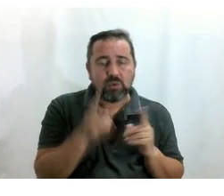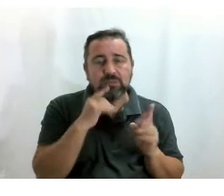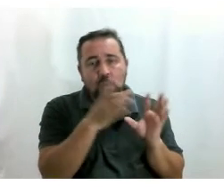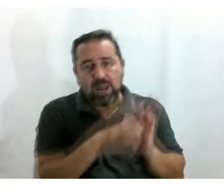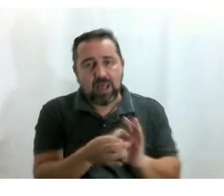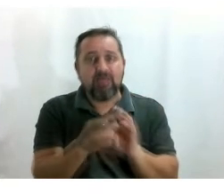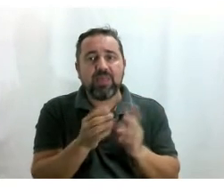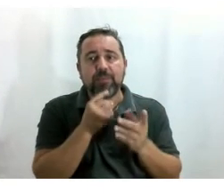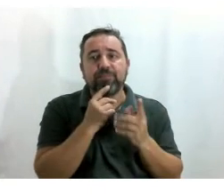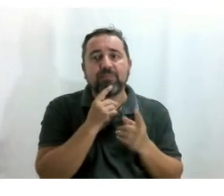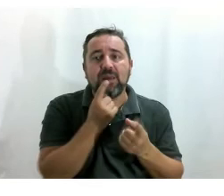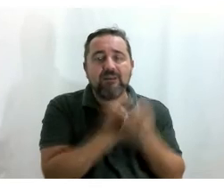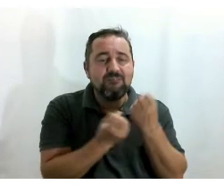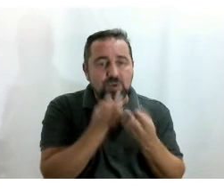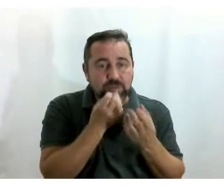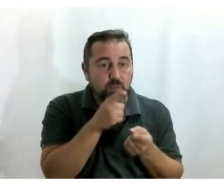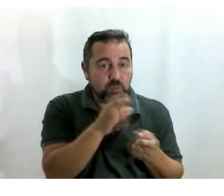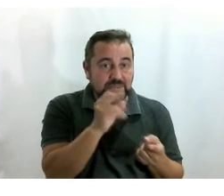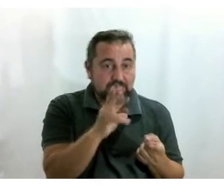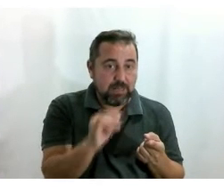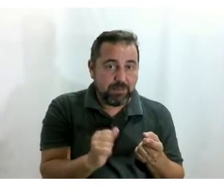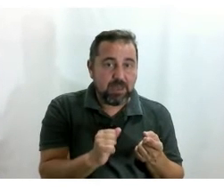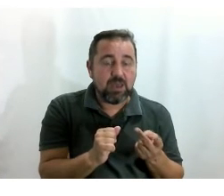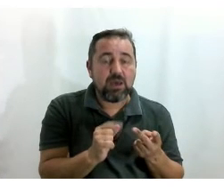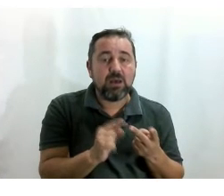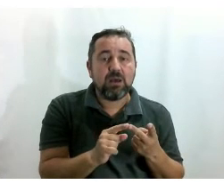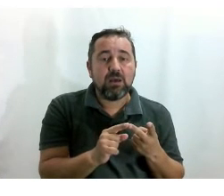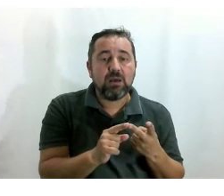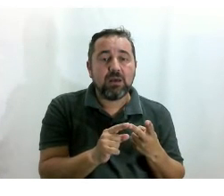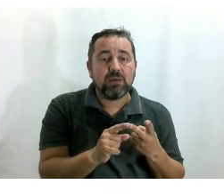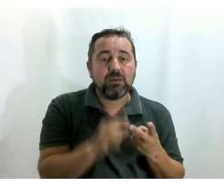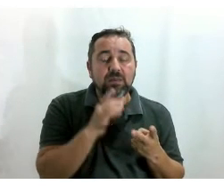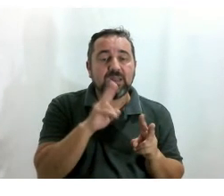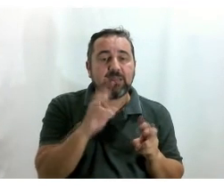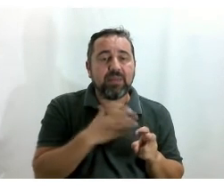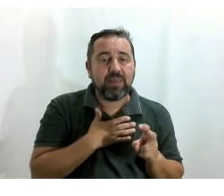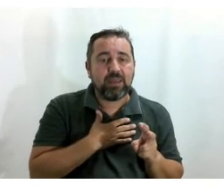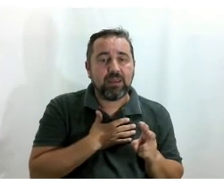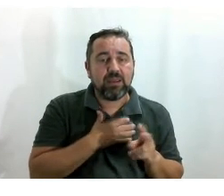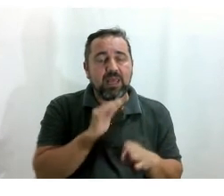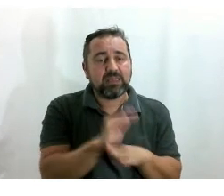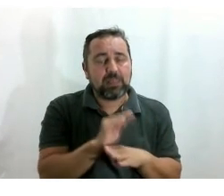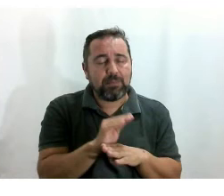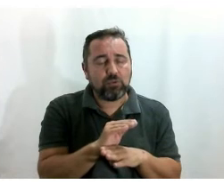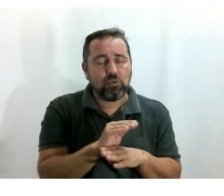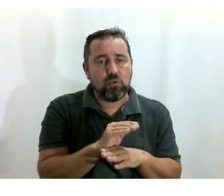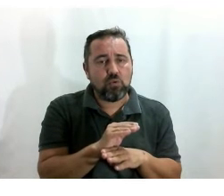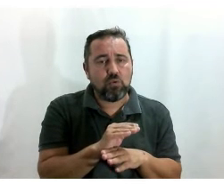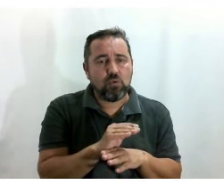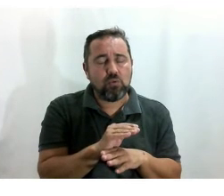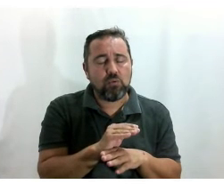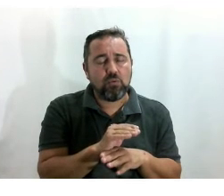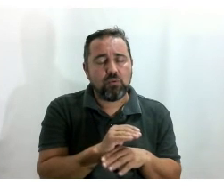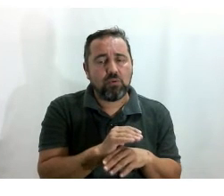la información que nos has dado tú, Silvia, sobre el asunto del tratamiento o